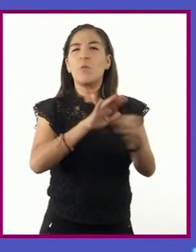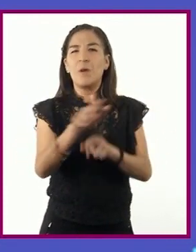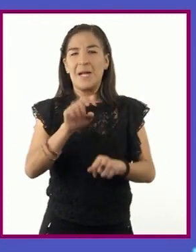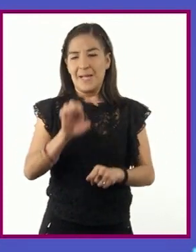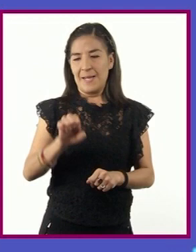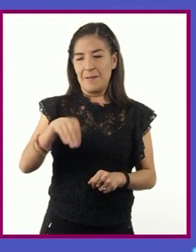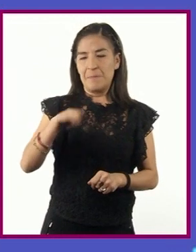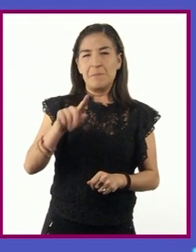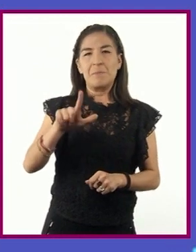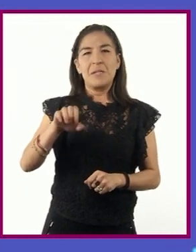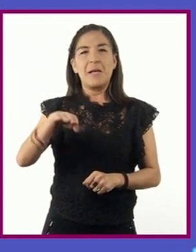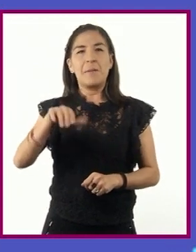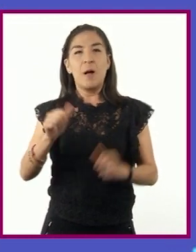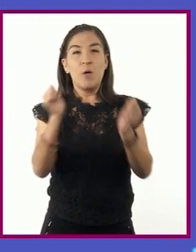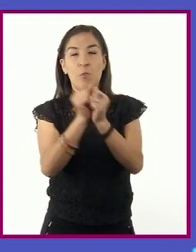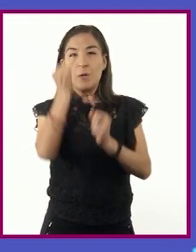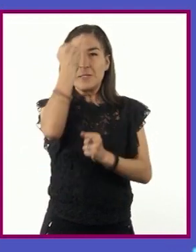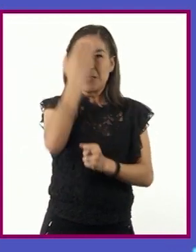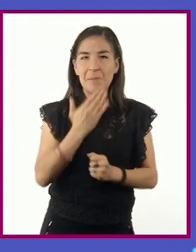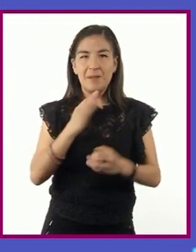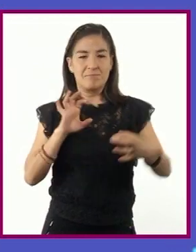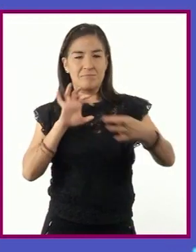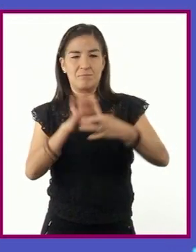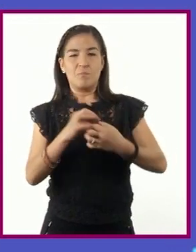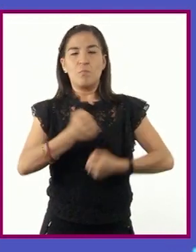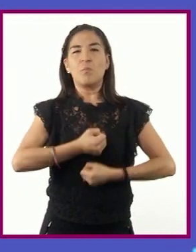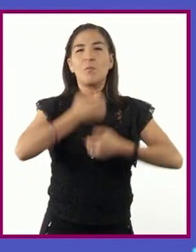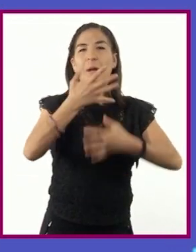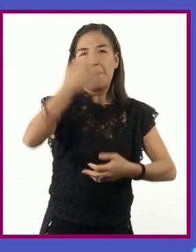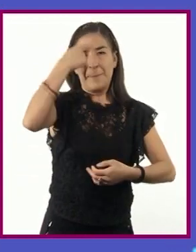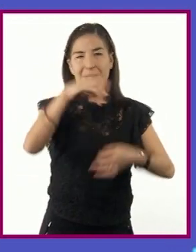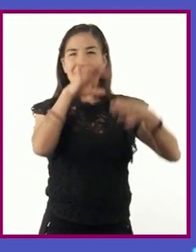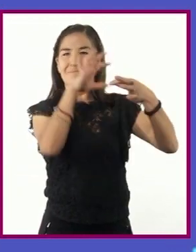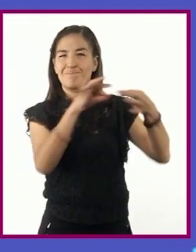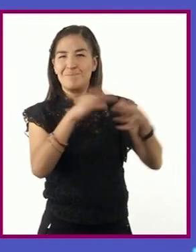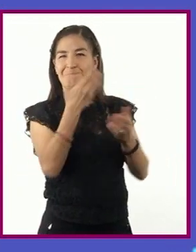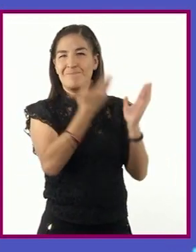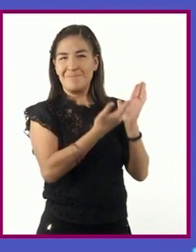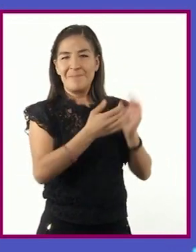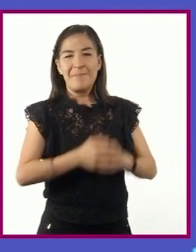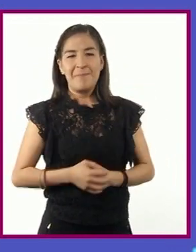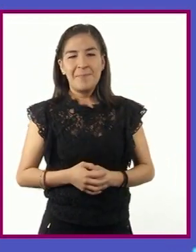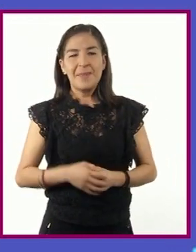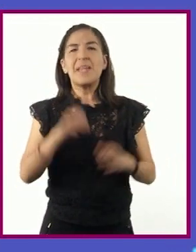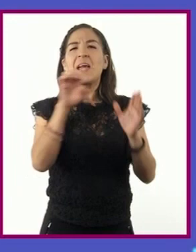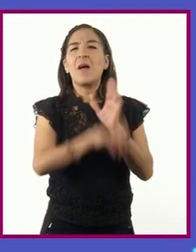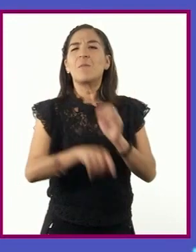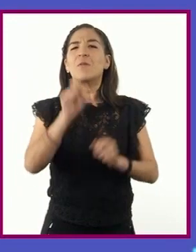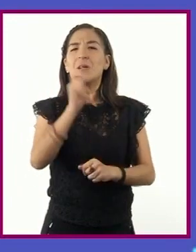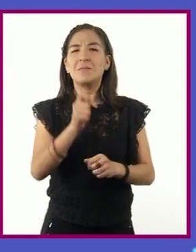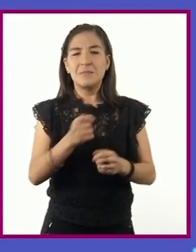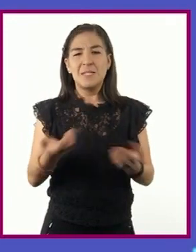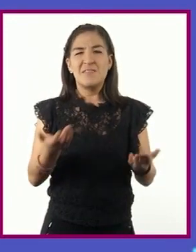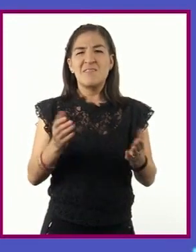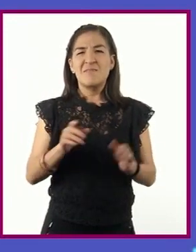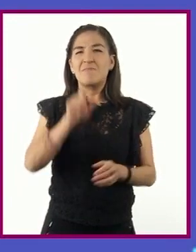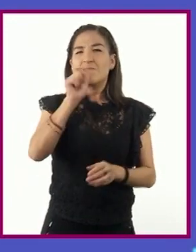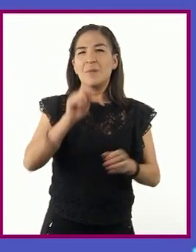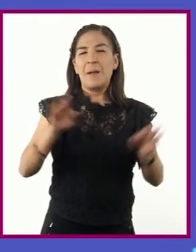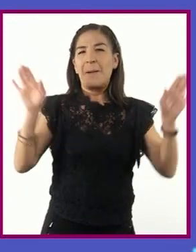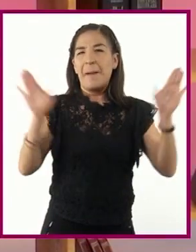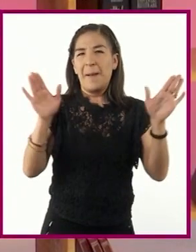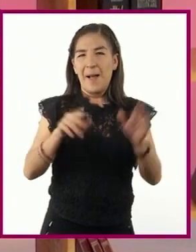textos que incluyen una imagen y un poema que la explicaba. Por ejemplo, algunos que incluyen abejas, entre los